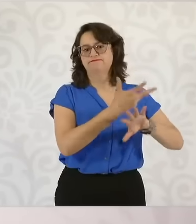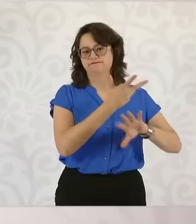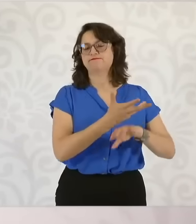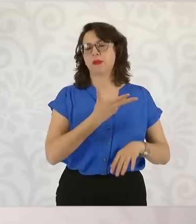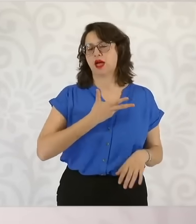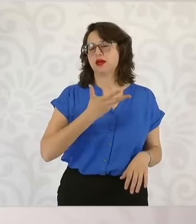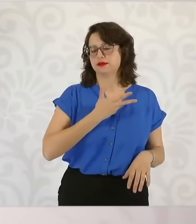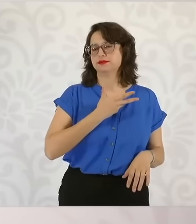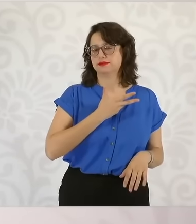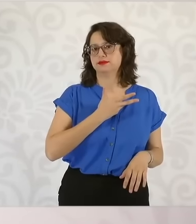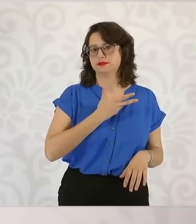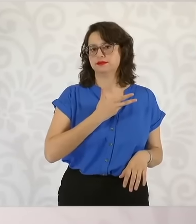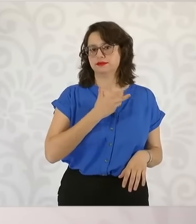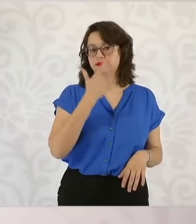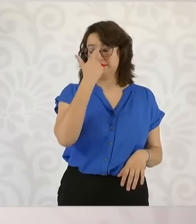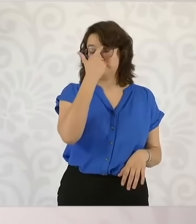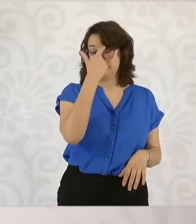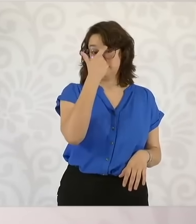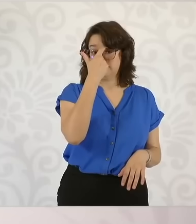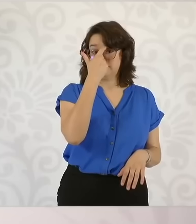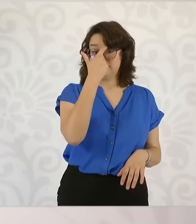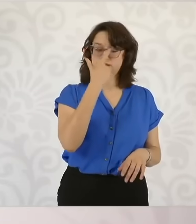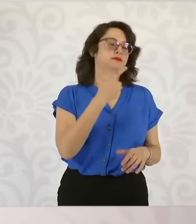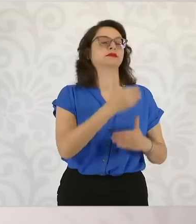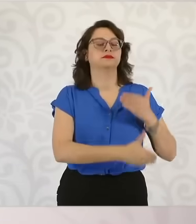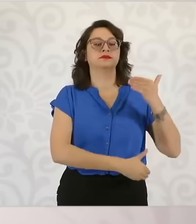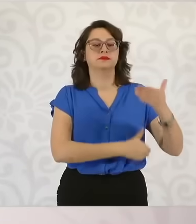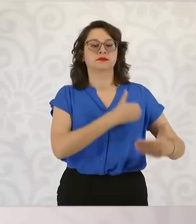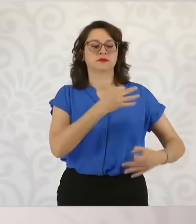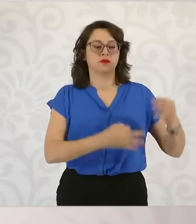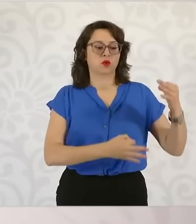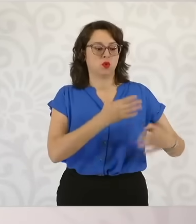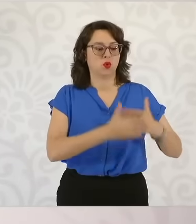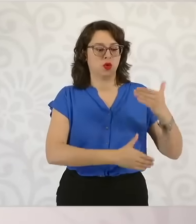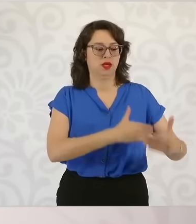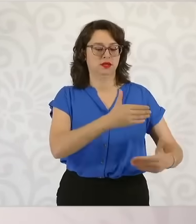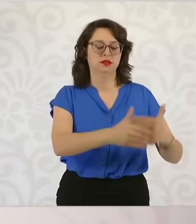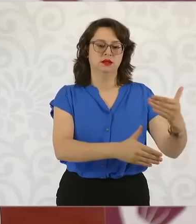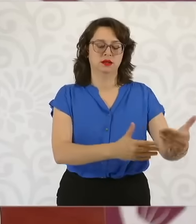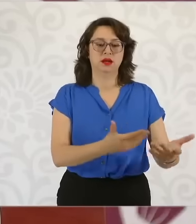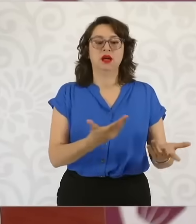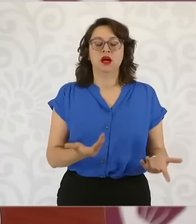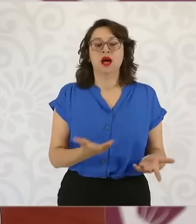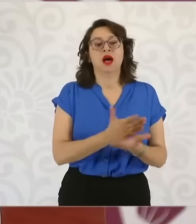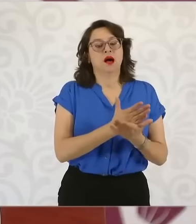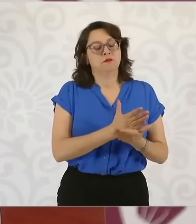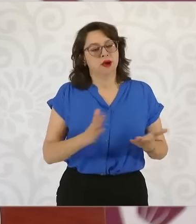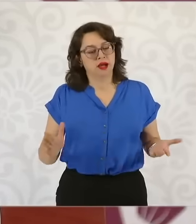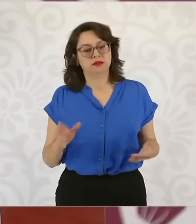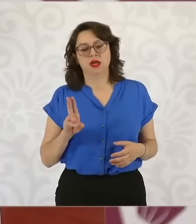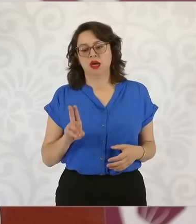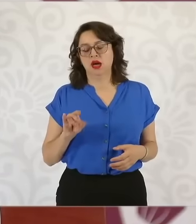la juez y forma parte del proceso. Adicionalmente, la UIF